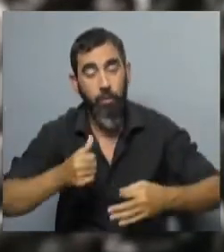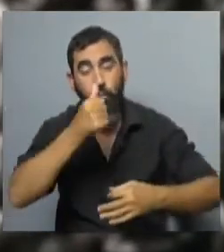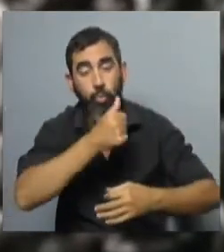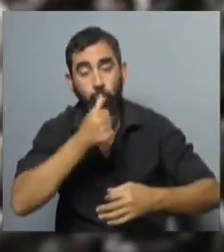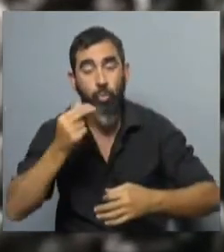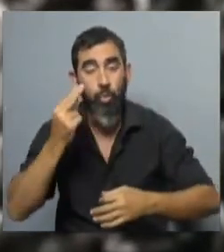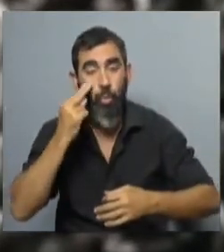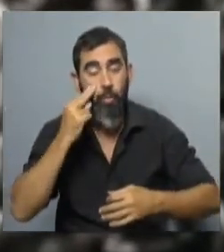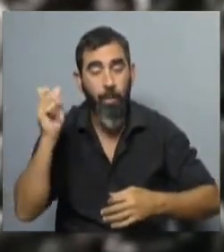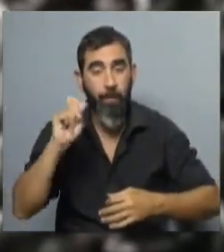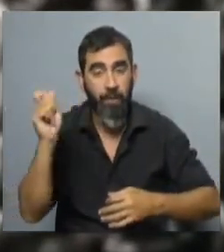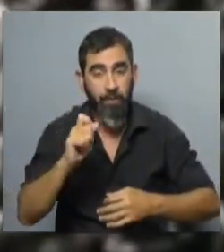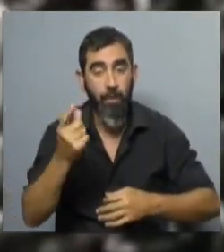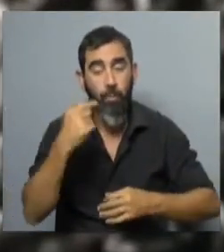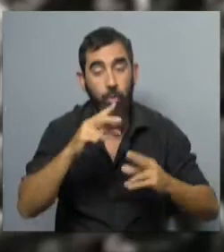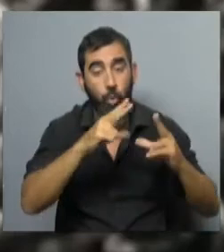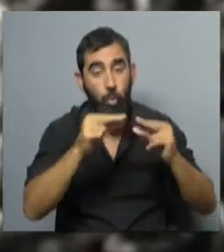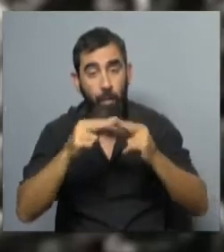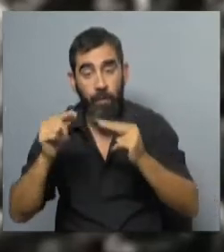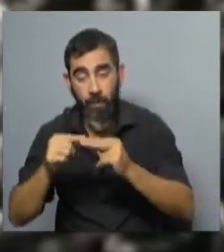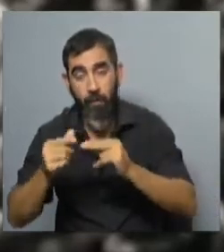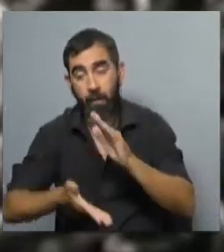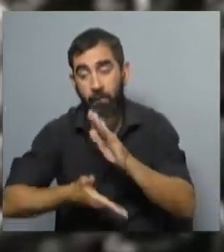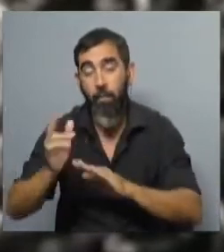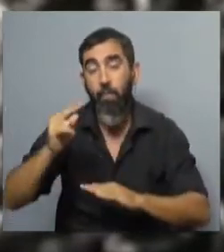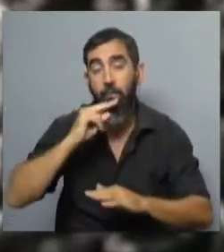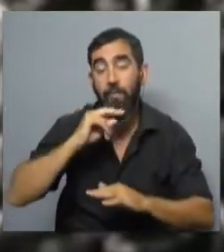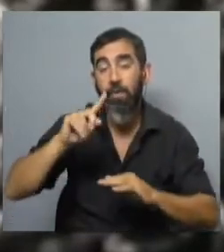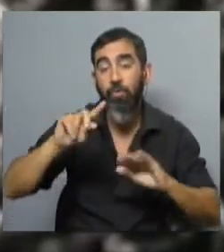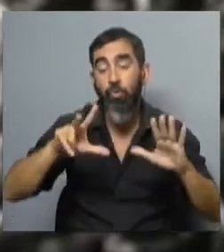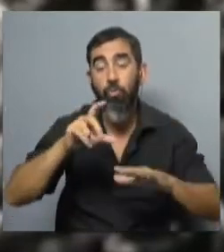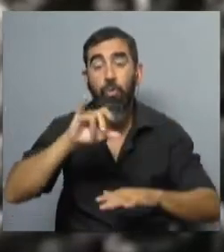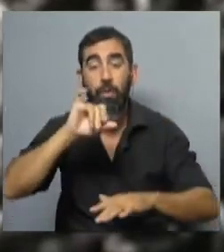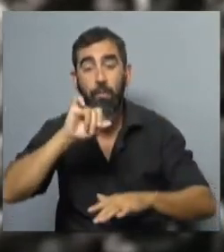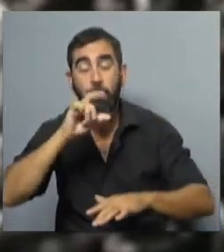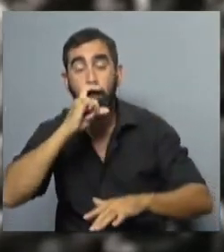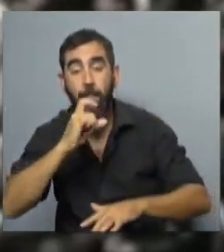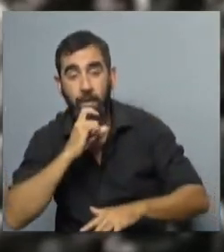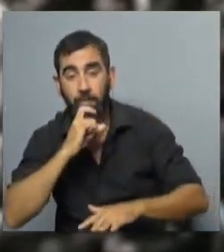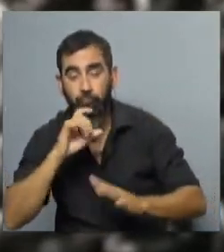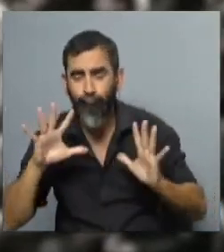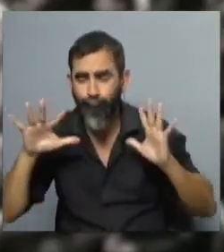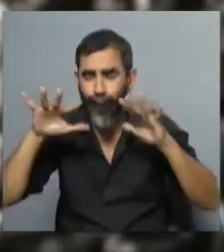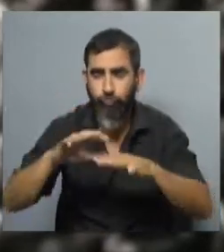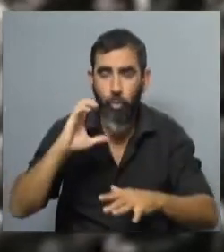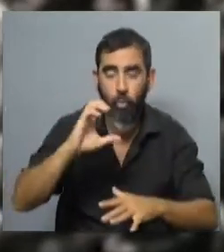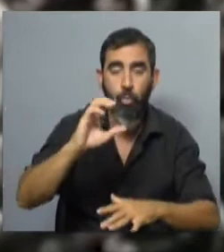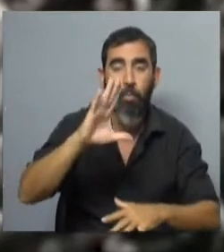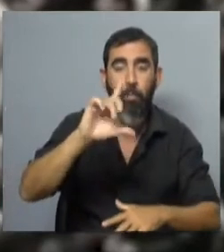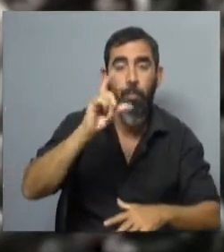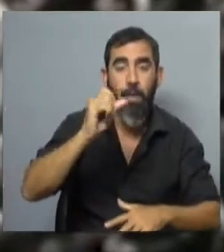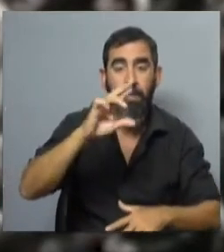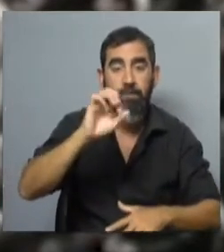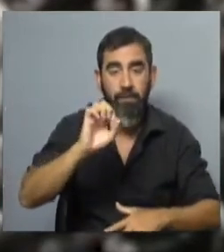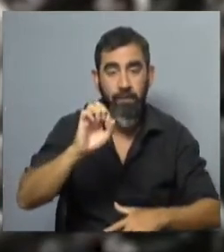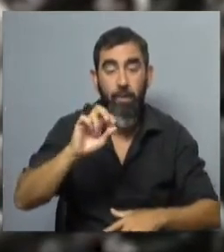los problemas de la gente. Por eso los cooperativistas estaremos el viernes 18 de mayo a llenar el Platense con nuestras banderas de siempre,